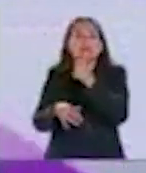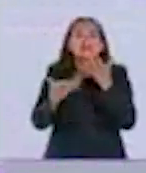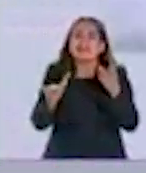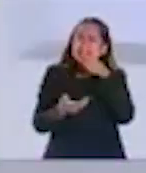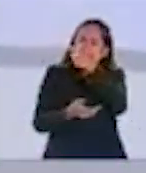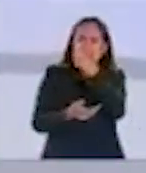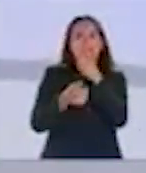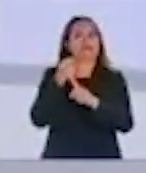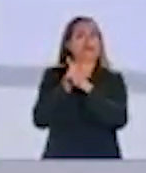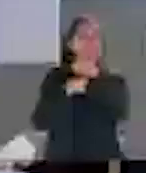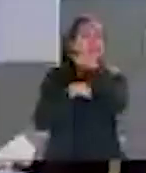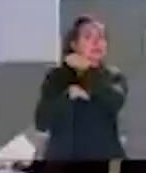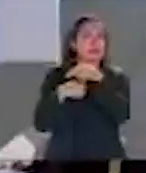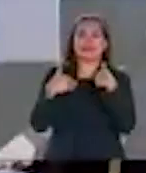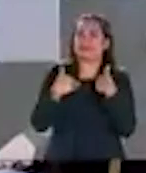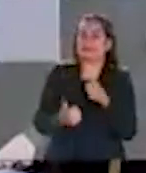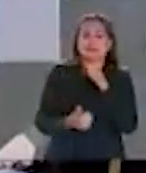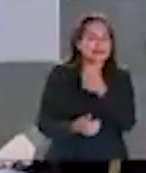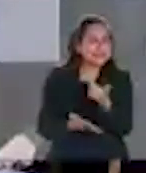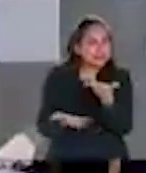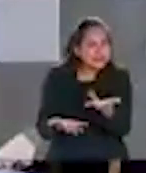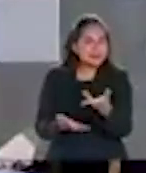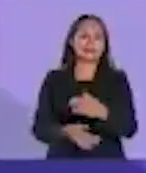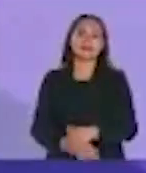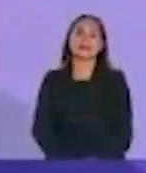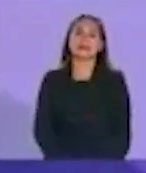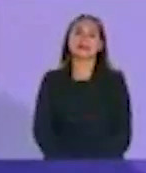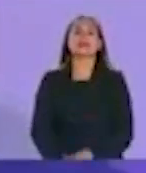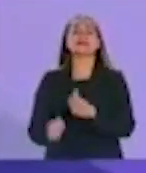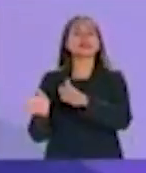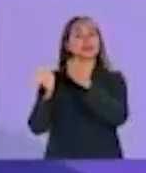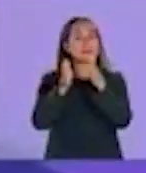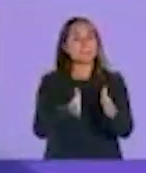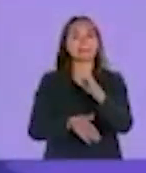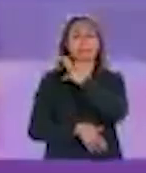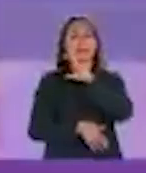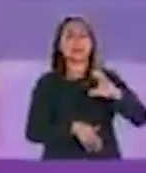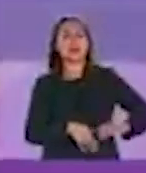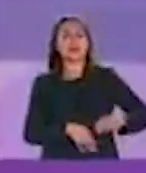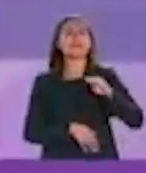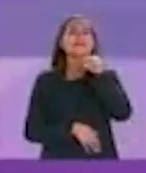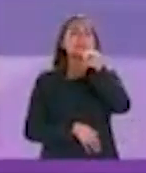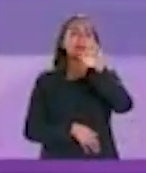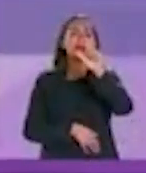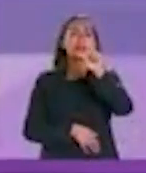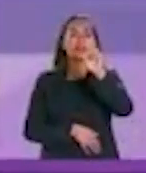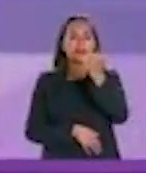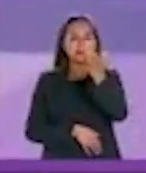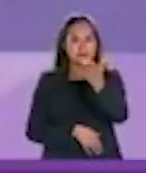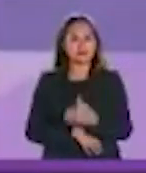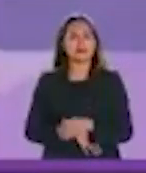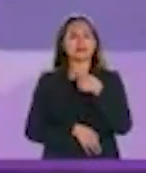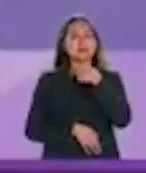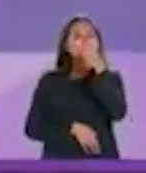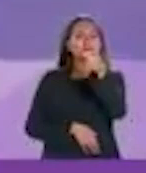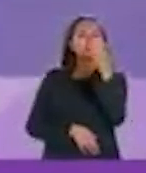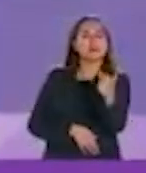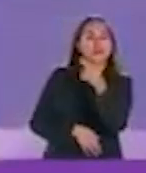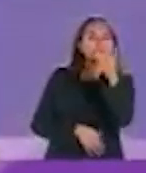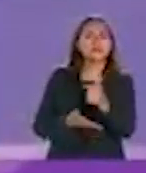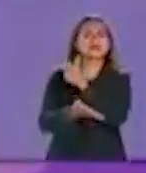candidato de lópez obrador quiere contestar candidato mitt él es el expuse una pregunta a las ciudades fronterizas